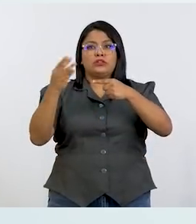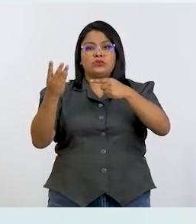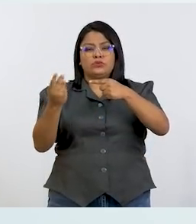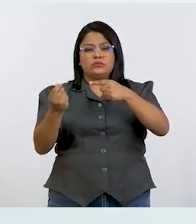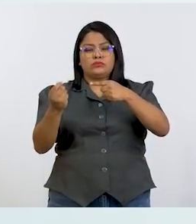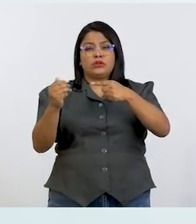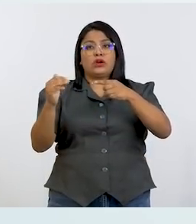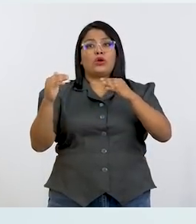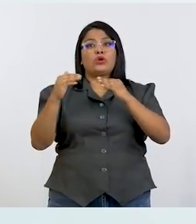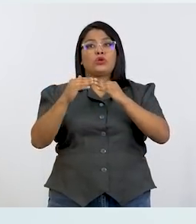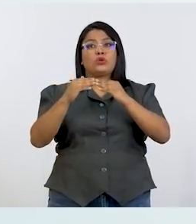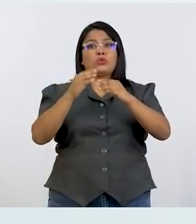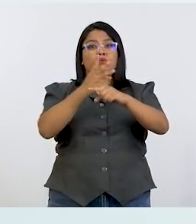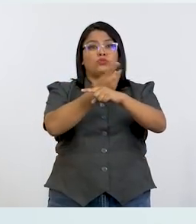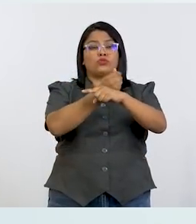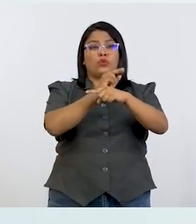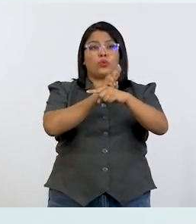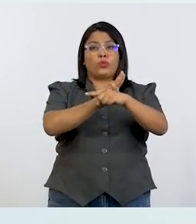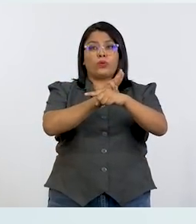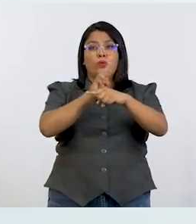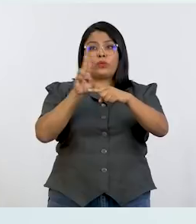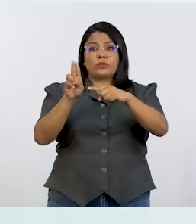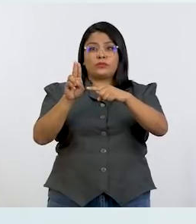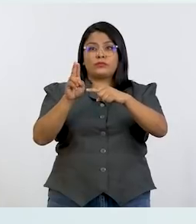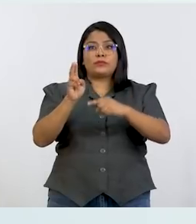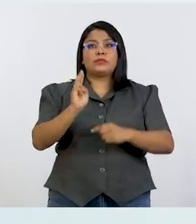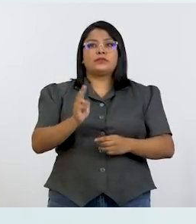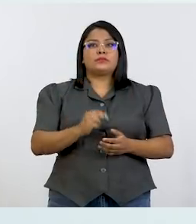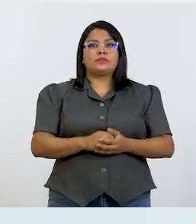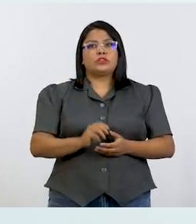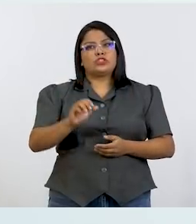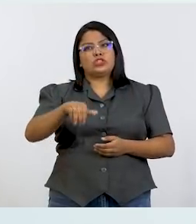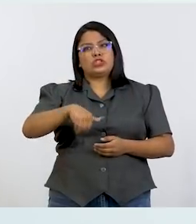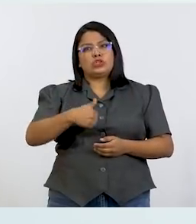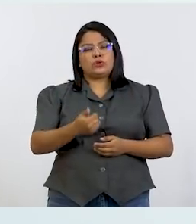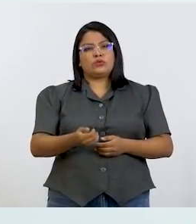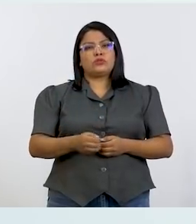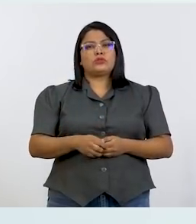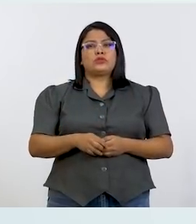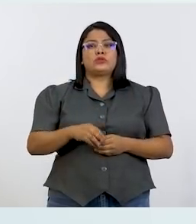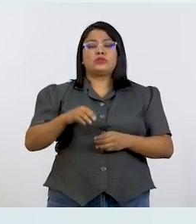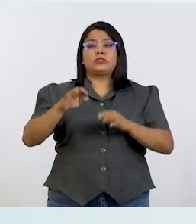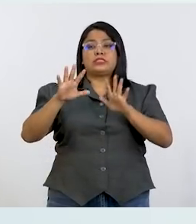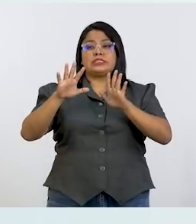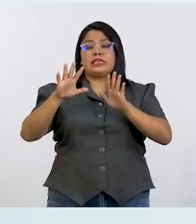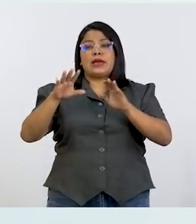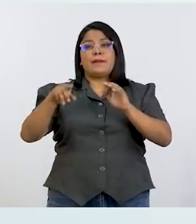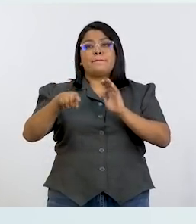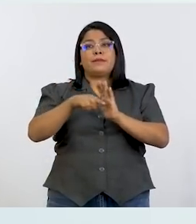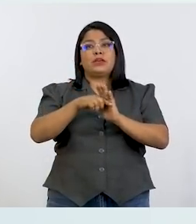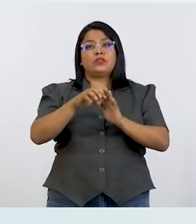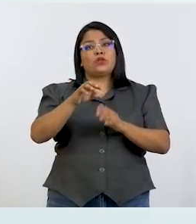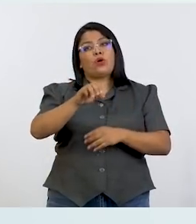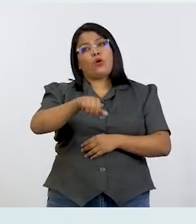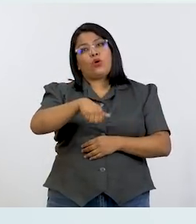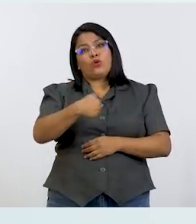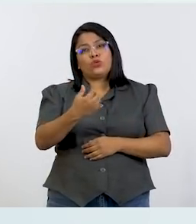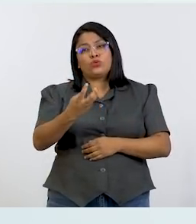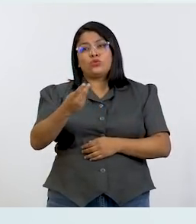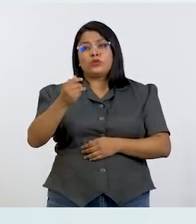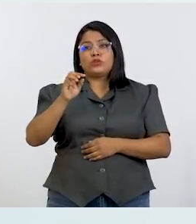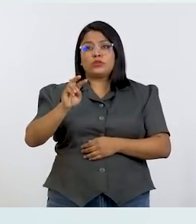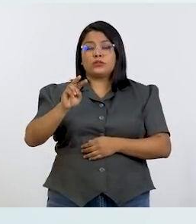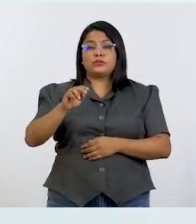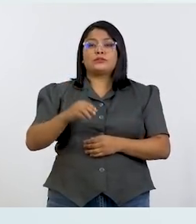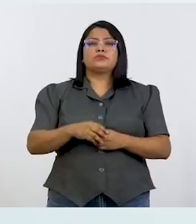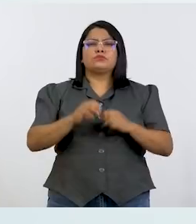Es decir, cuando la cifra del sustraendo es igual a la cifra de las unidades del minuendo. Y cuando restamos 10